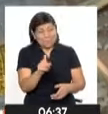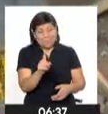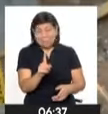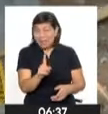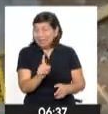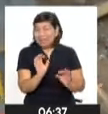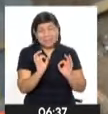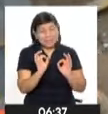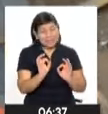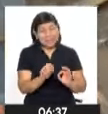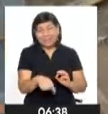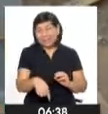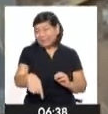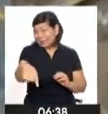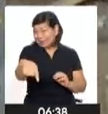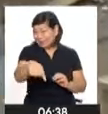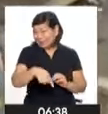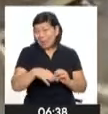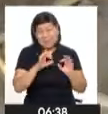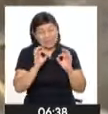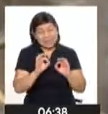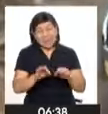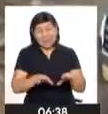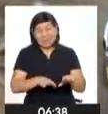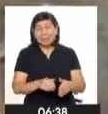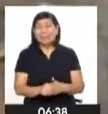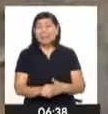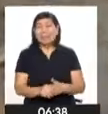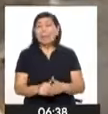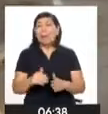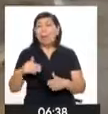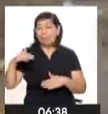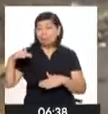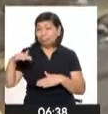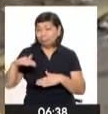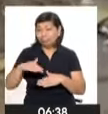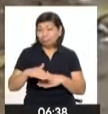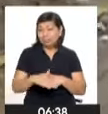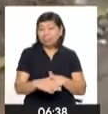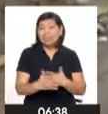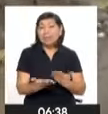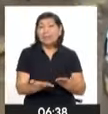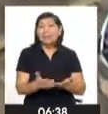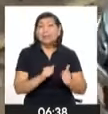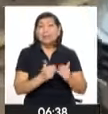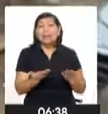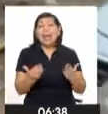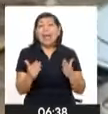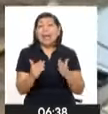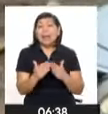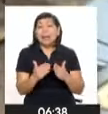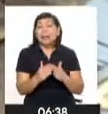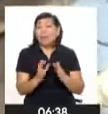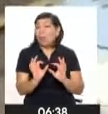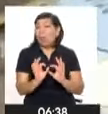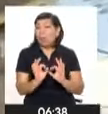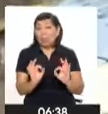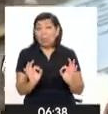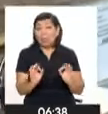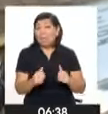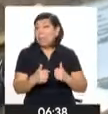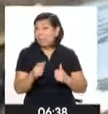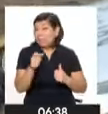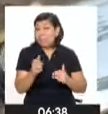primero registrado en esta zona a desnivel. La vivienda afectada es una vivienda en la que no